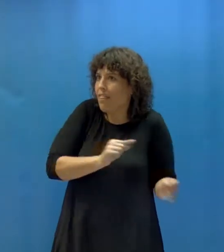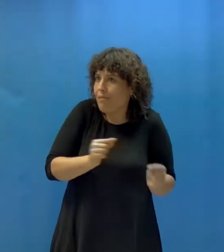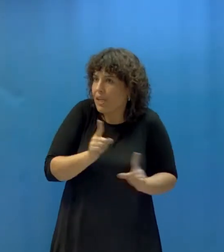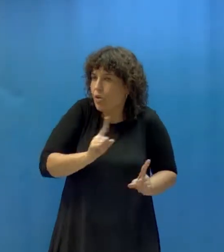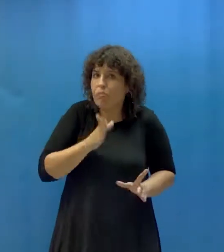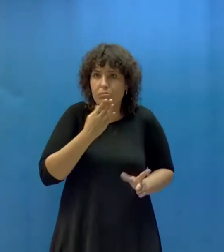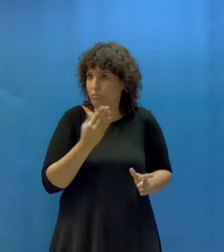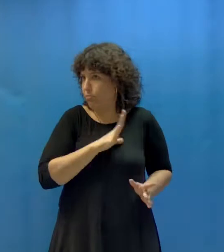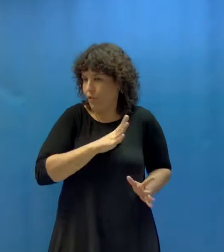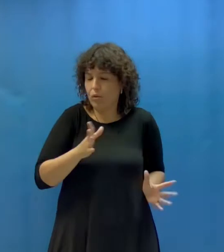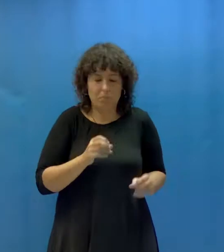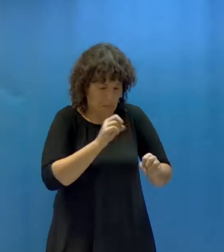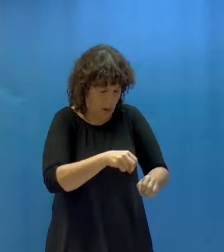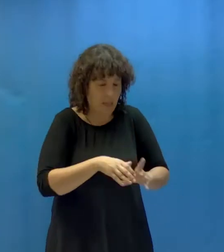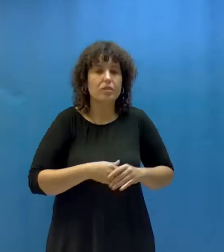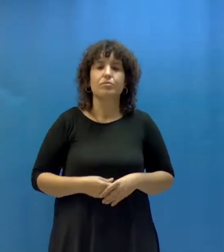Vale. Bueno, pues entonces…